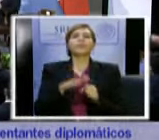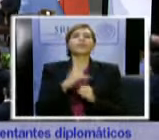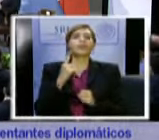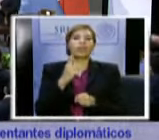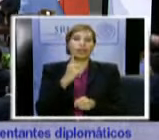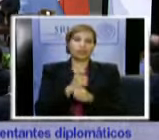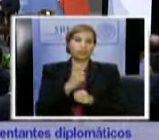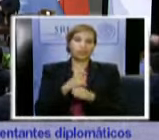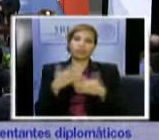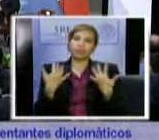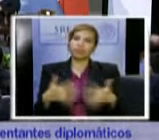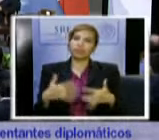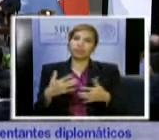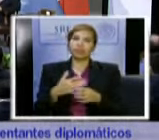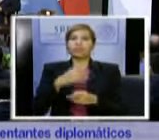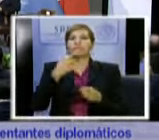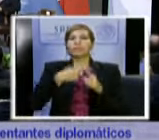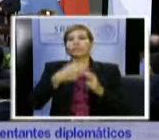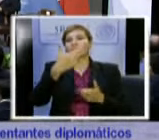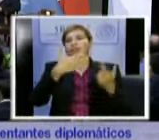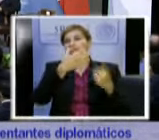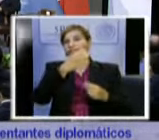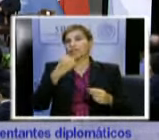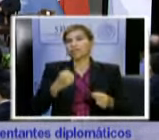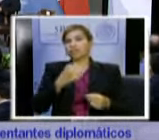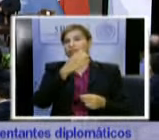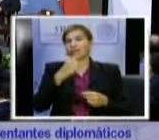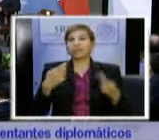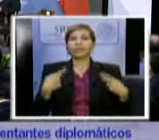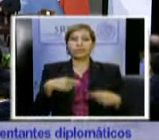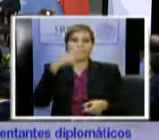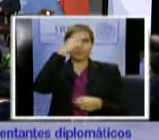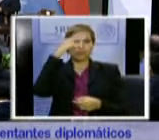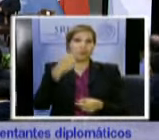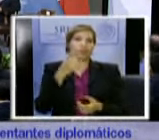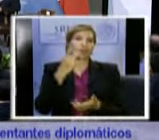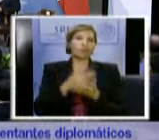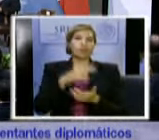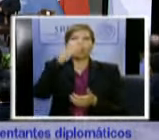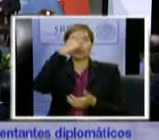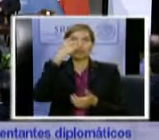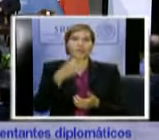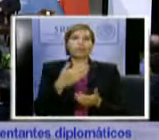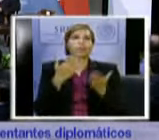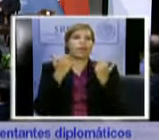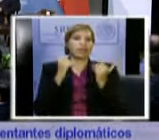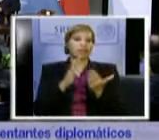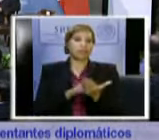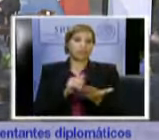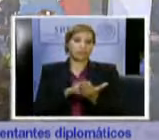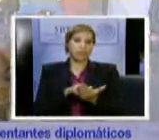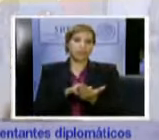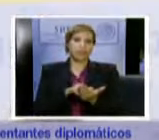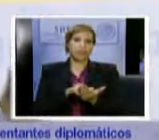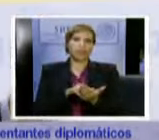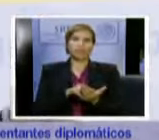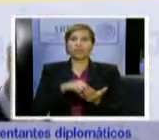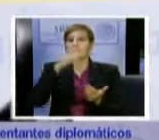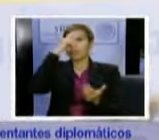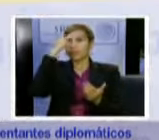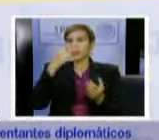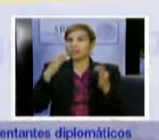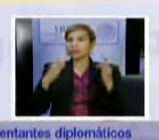una primera gran deportación de mexicanos, no solo de mexicanos indocumentados, sino de